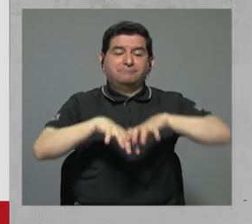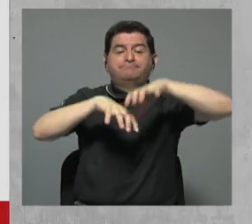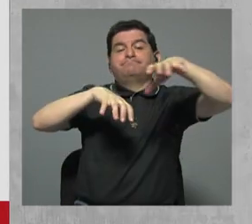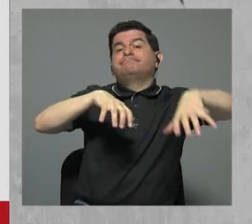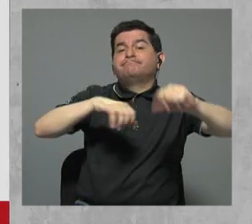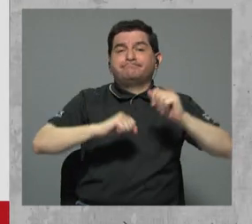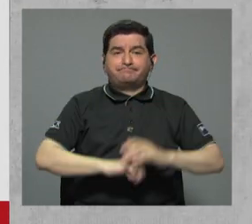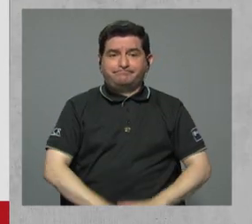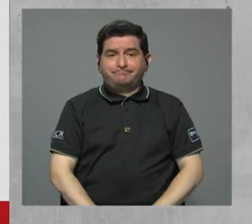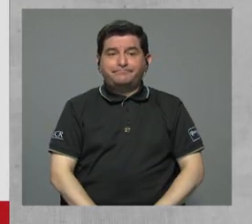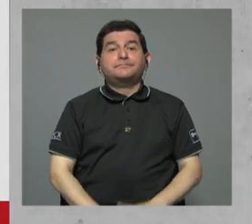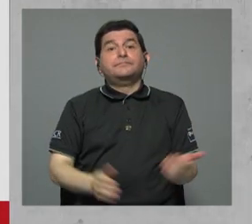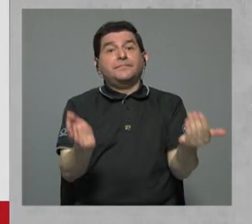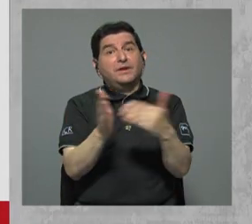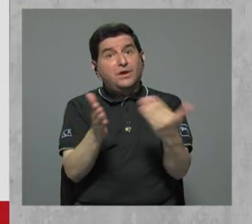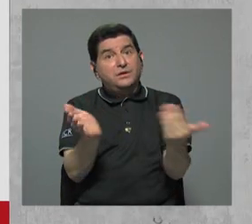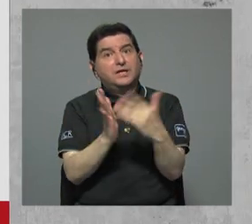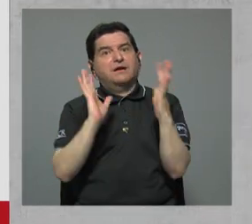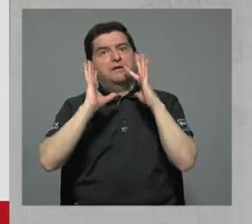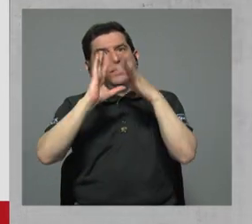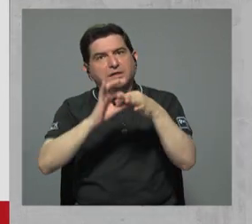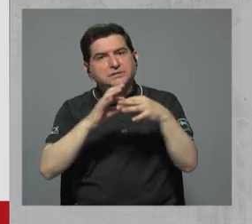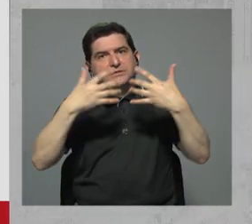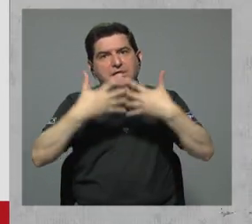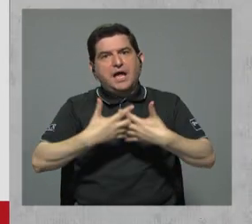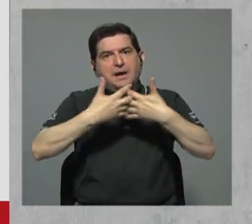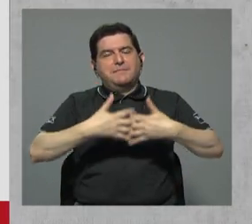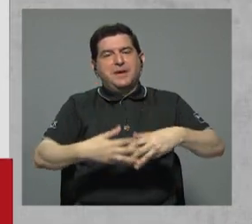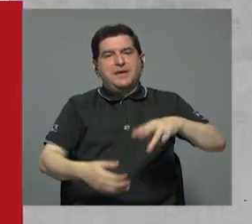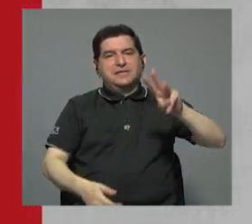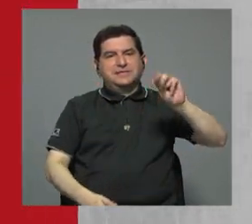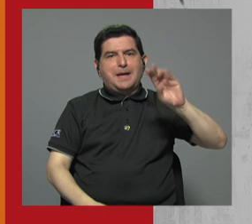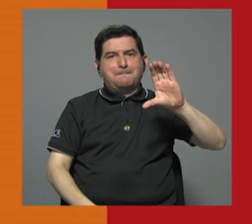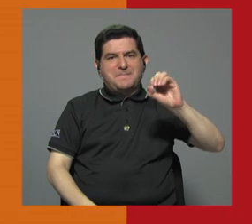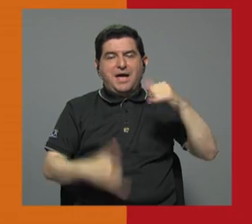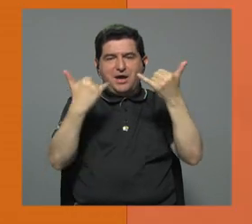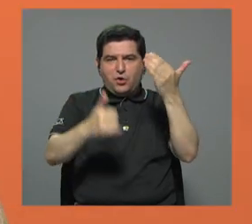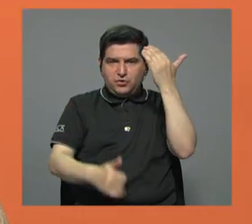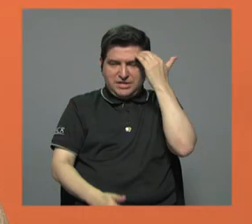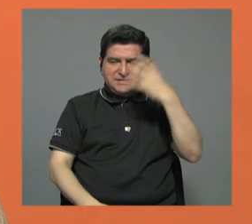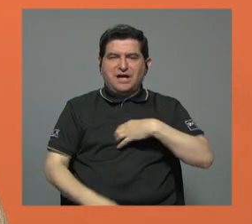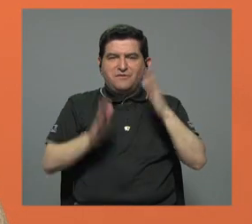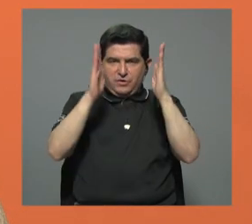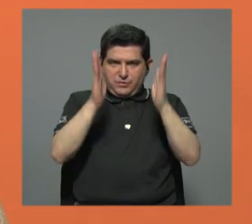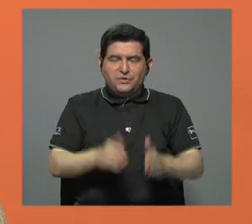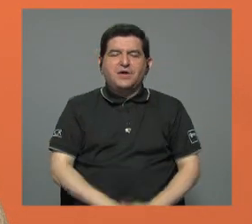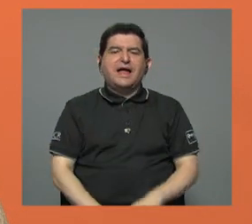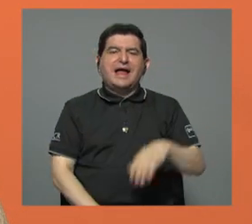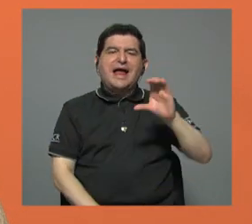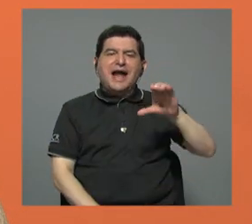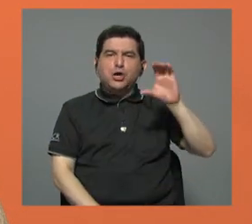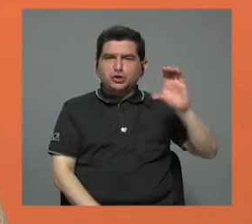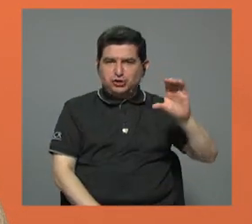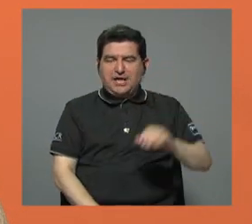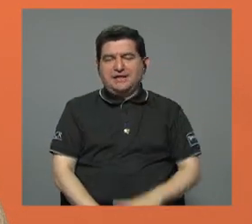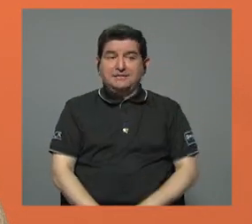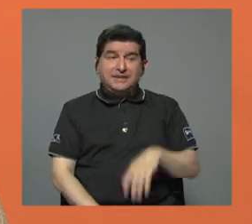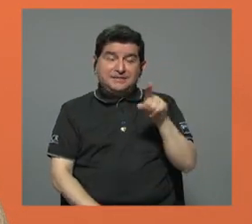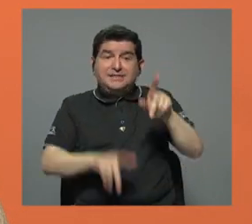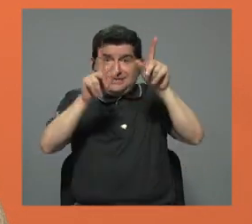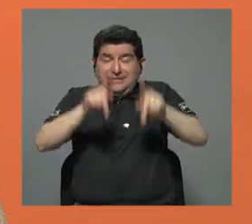yo y nuevamente relacionados a la empresa meco que ya sabemos el dueño de esta empresa don carlos cerdas está precisamente